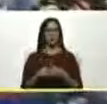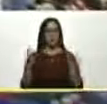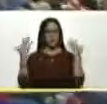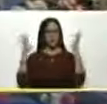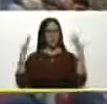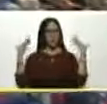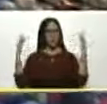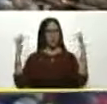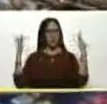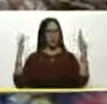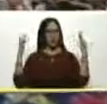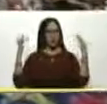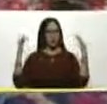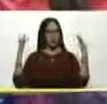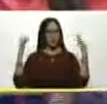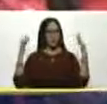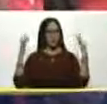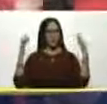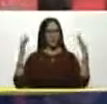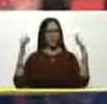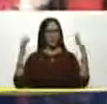aplauso.